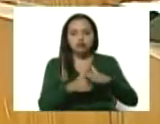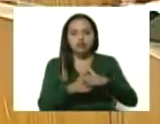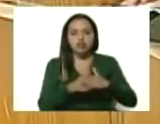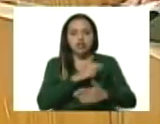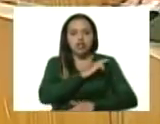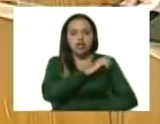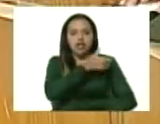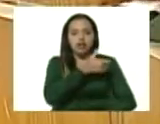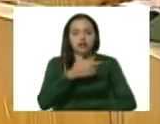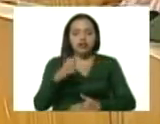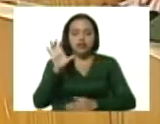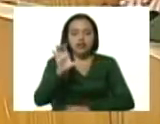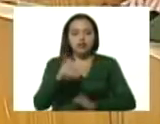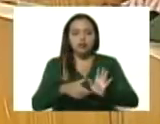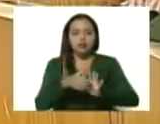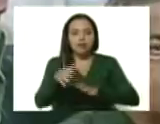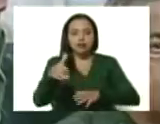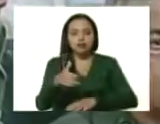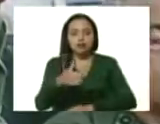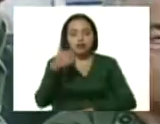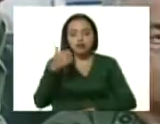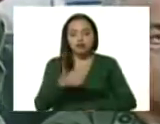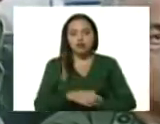Mayor Conjunto del CEO,